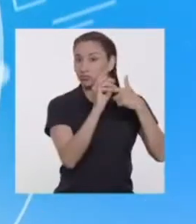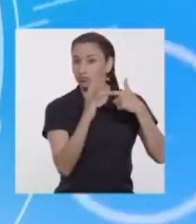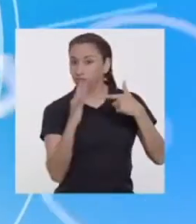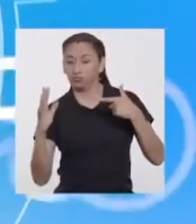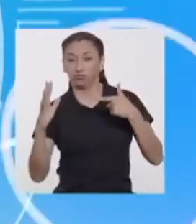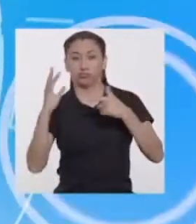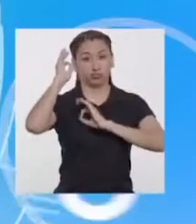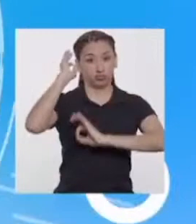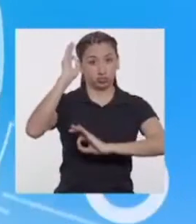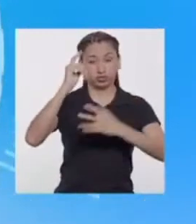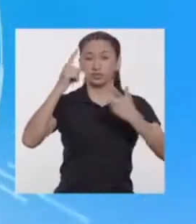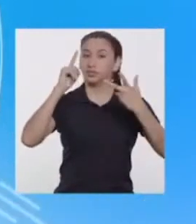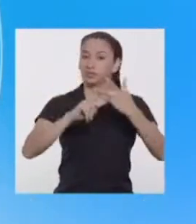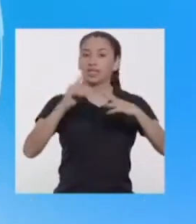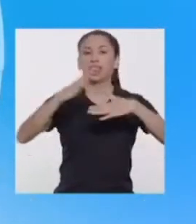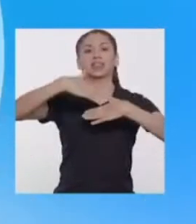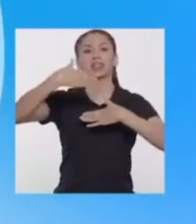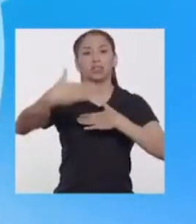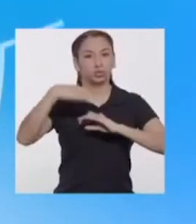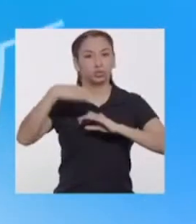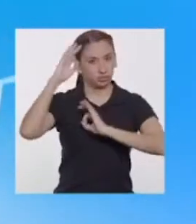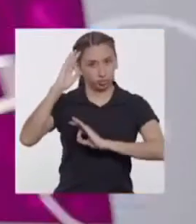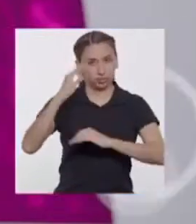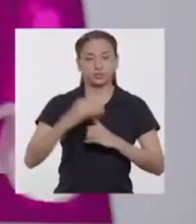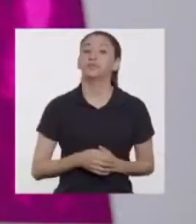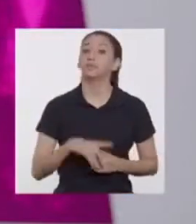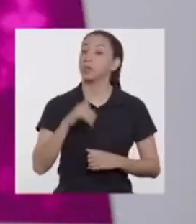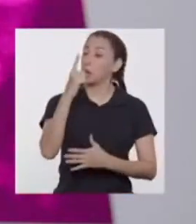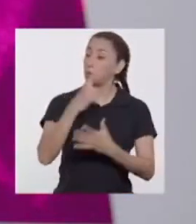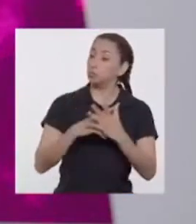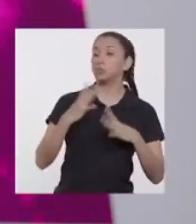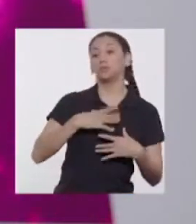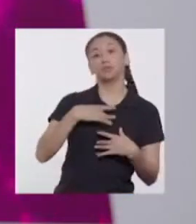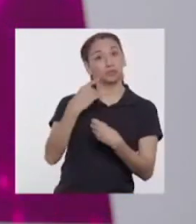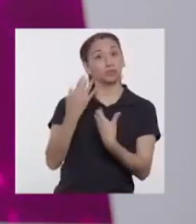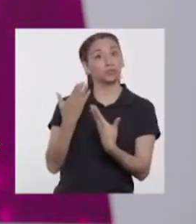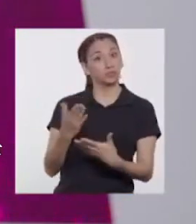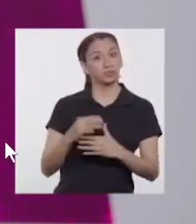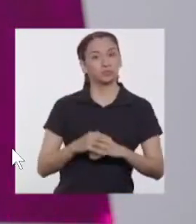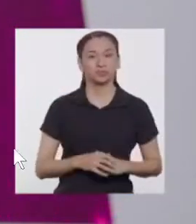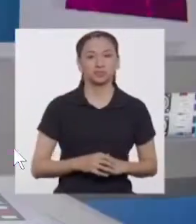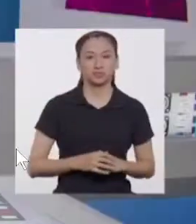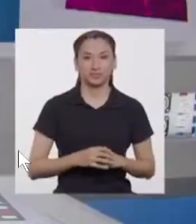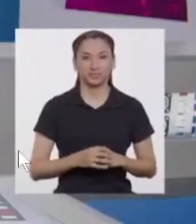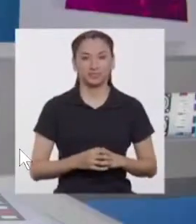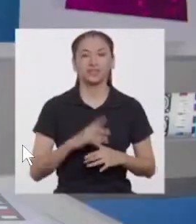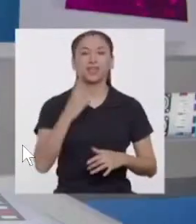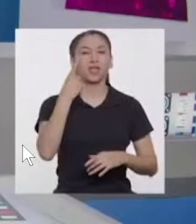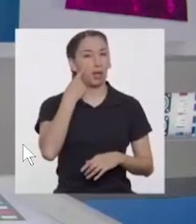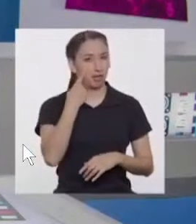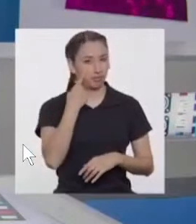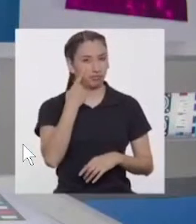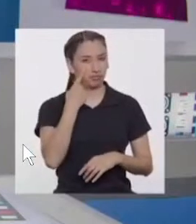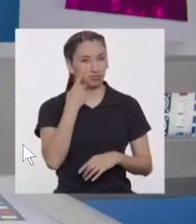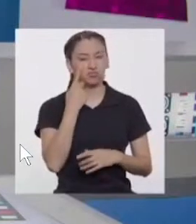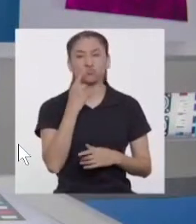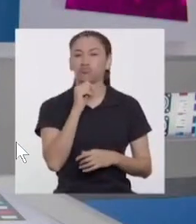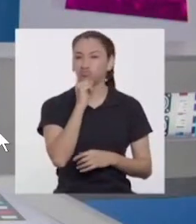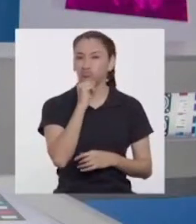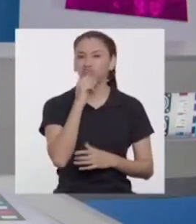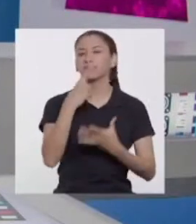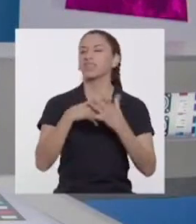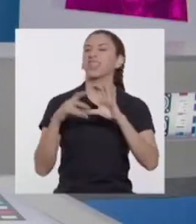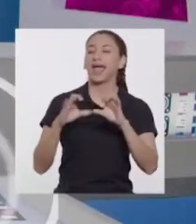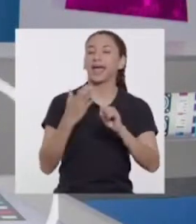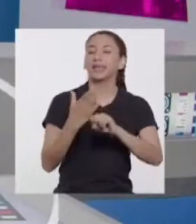durante la exposición y después de la exposición. ¡Qué interesante! A ver, ¿qué